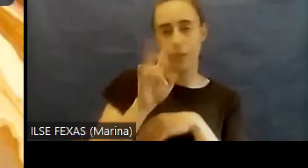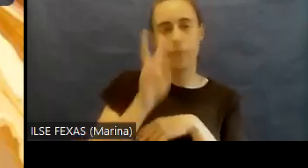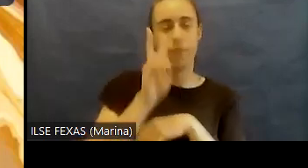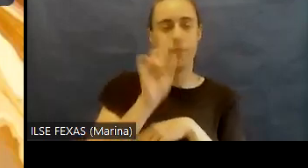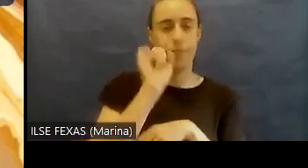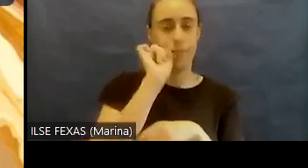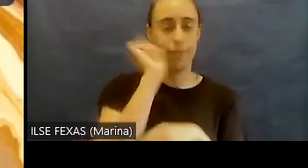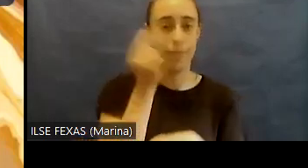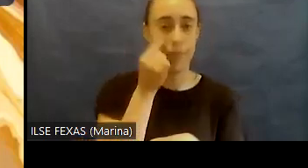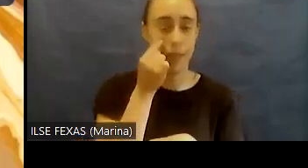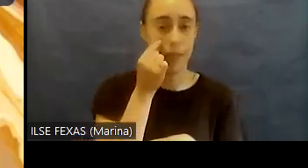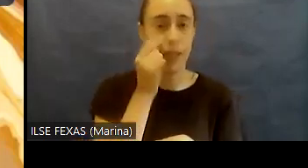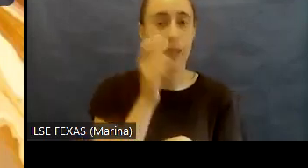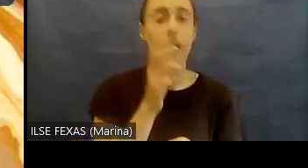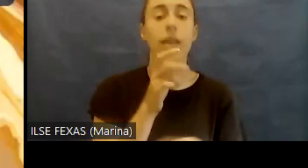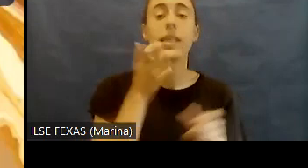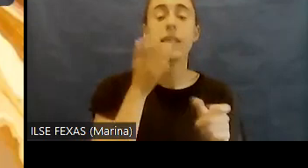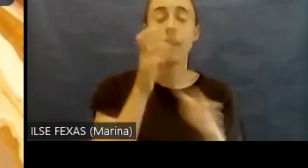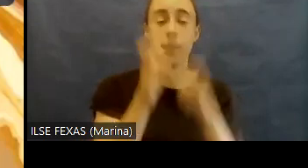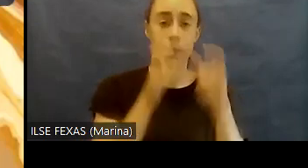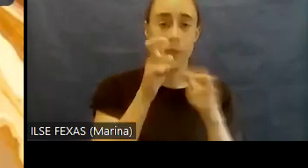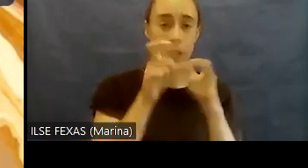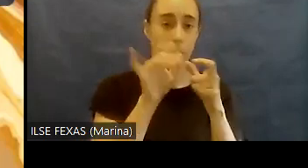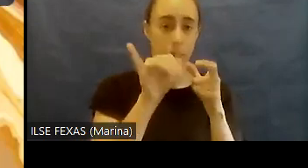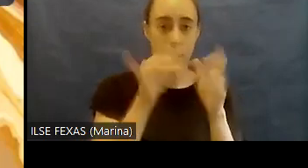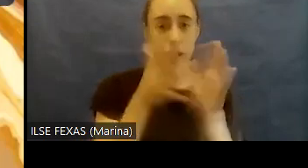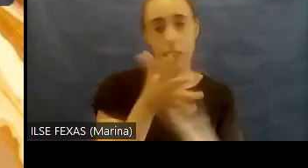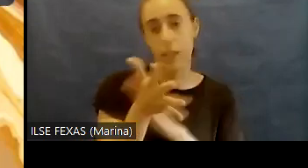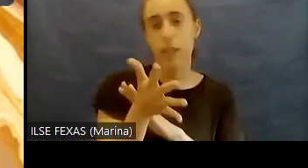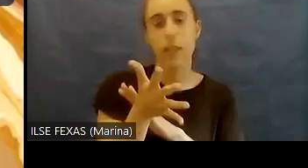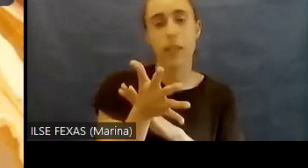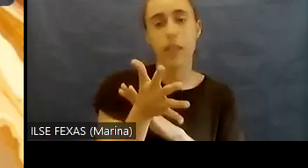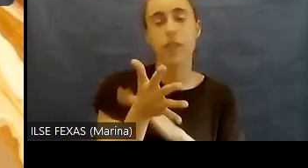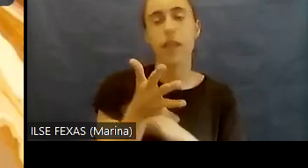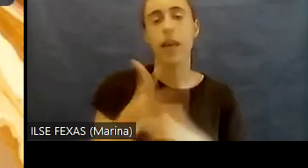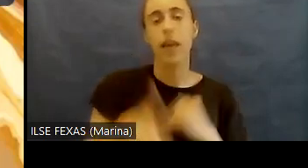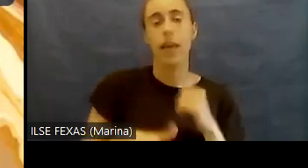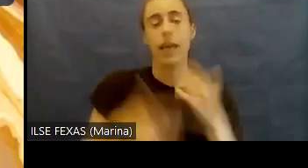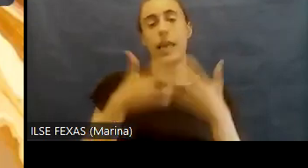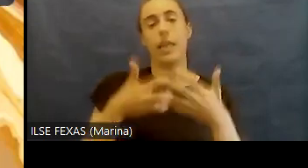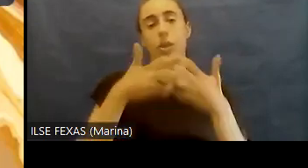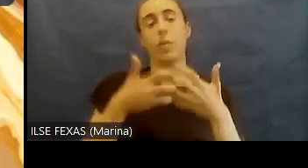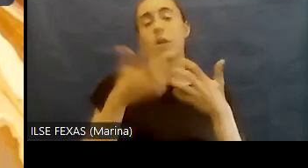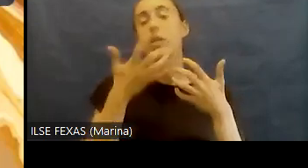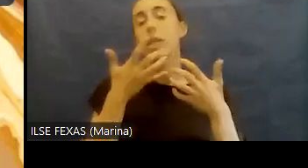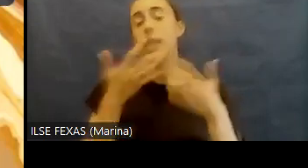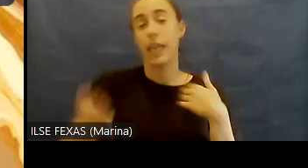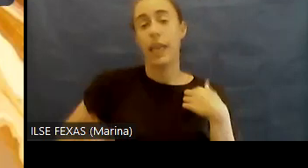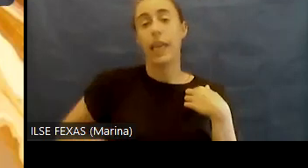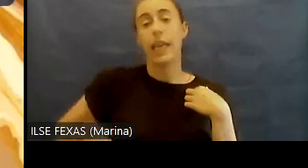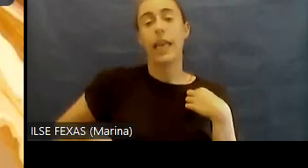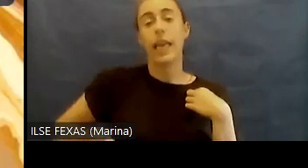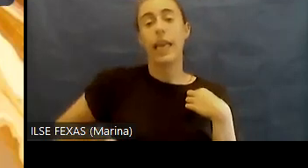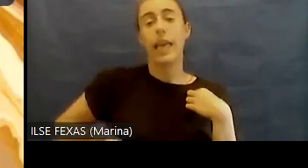Si está en las heces, evidentemente es el Helicobacter pylori, su hábitat es el estómago. Por lo tanto, si lo detectamos en las heces, es que también está en el